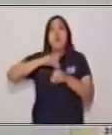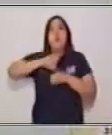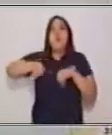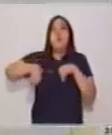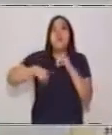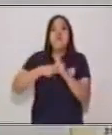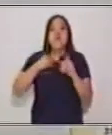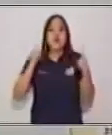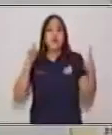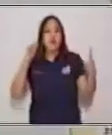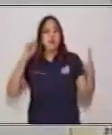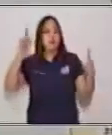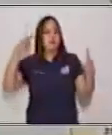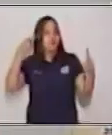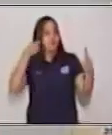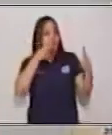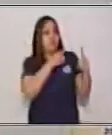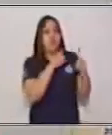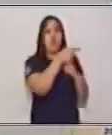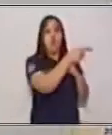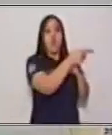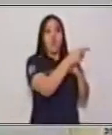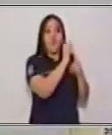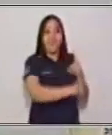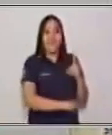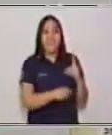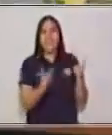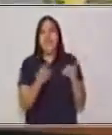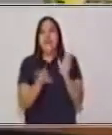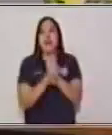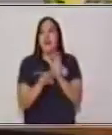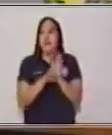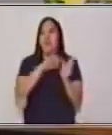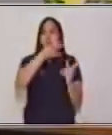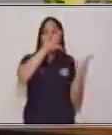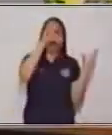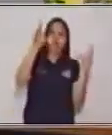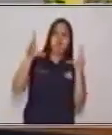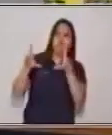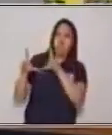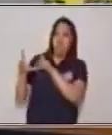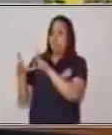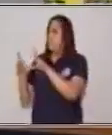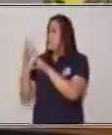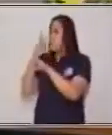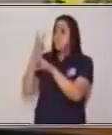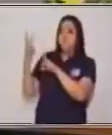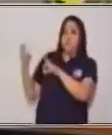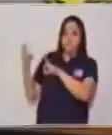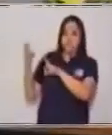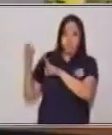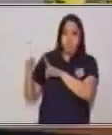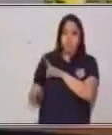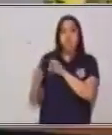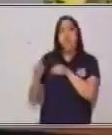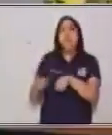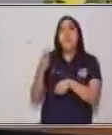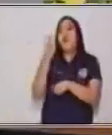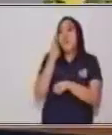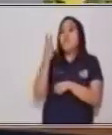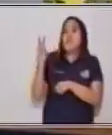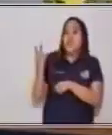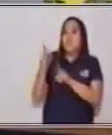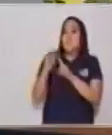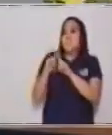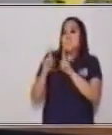indirecto. Y si nosotros realizamos el cuadro que les acabo de mencionar anteriormente, usted puede verificar